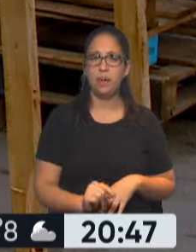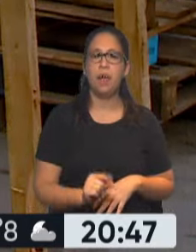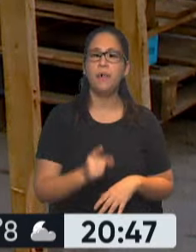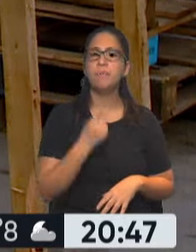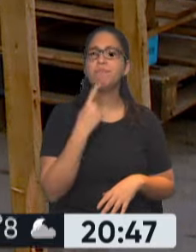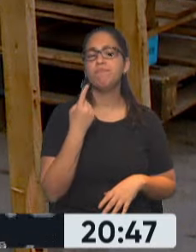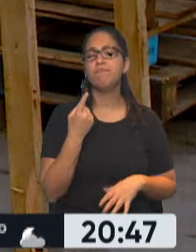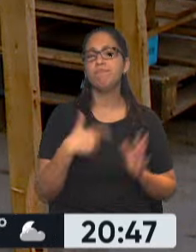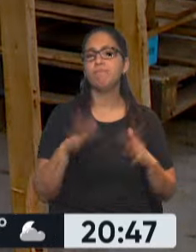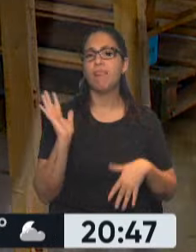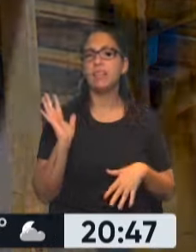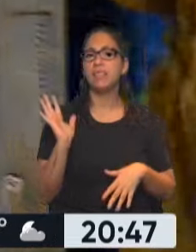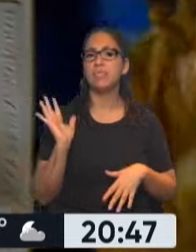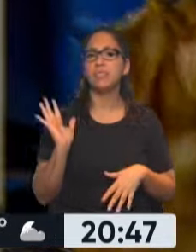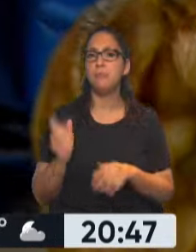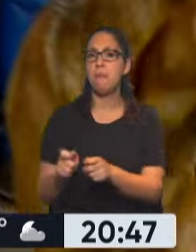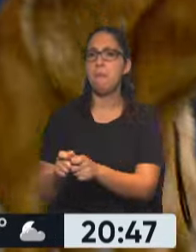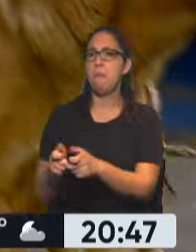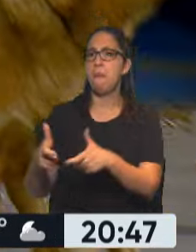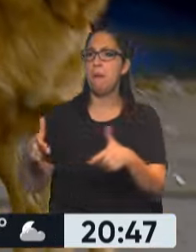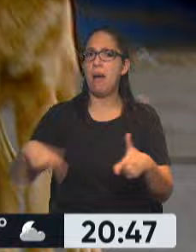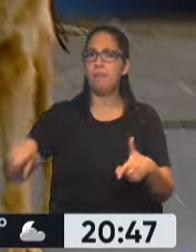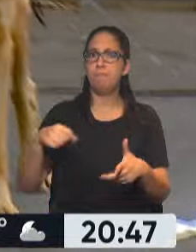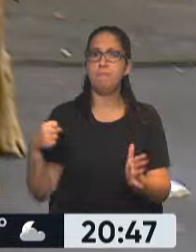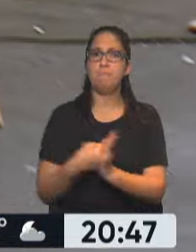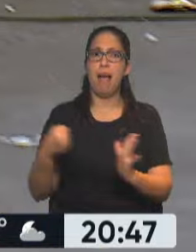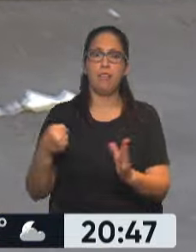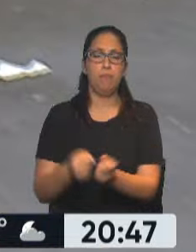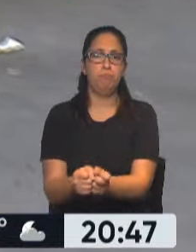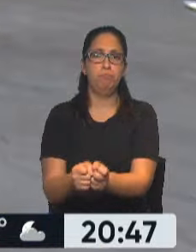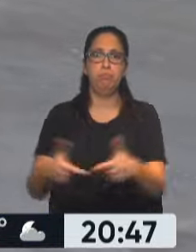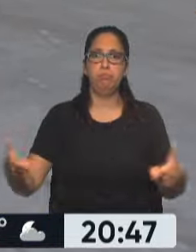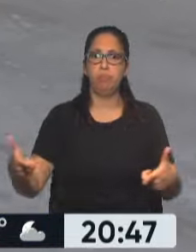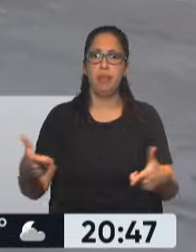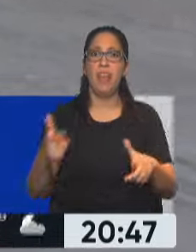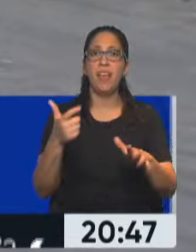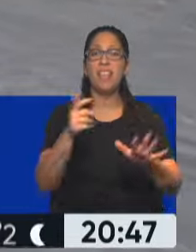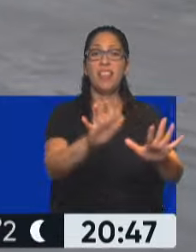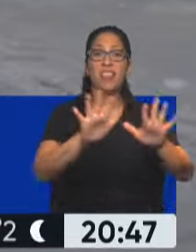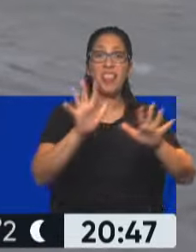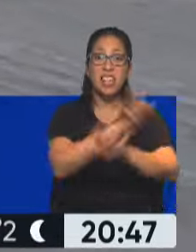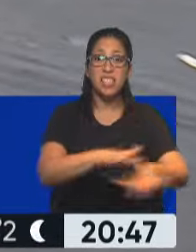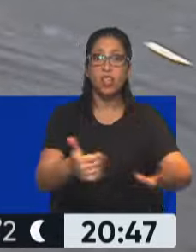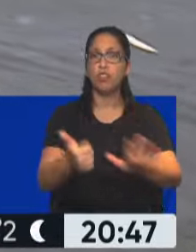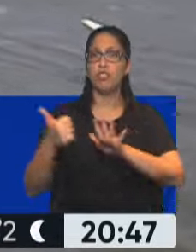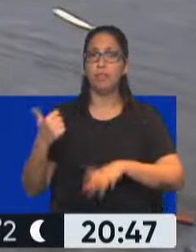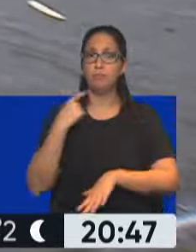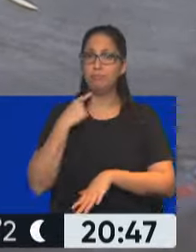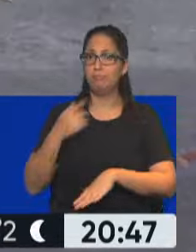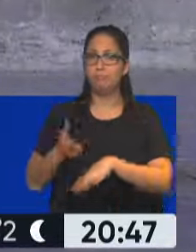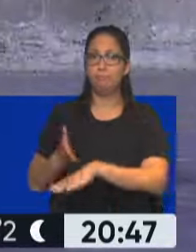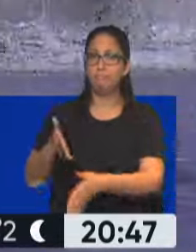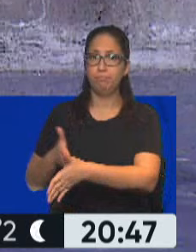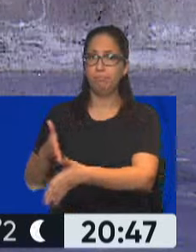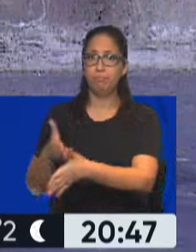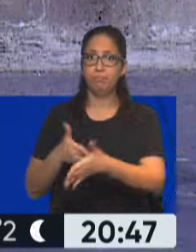mucha mayor volatilidad y hoy en día estaría afectando a más de 6 de cada 10 chicos en la Argentina. Cada una de estas